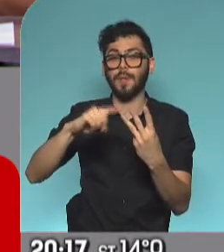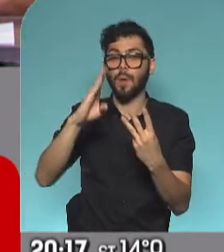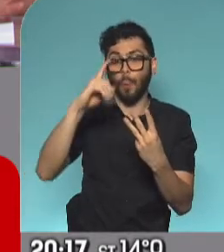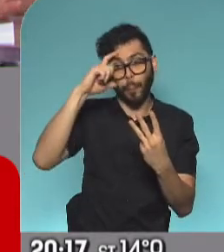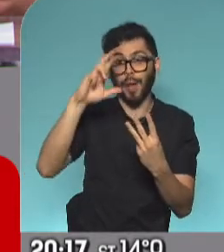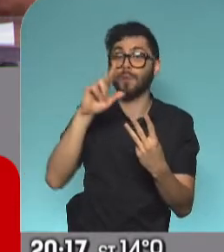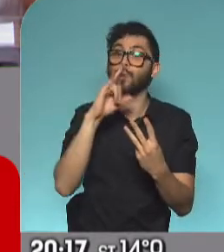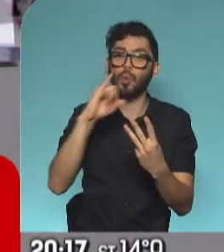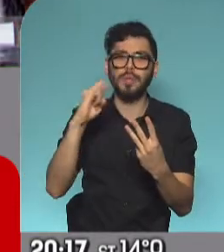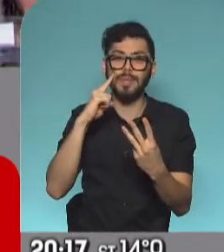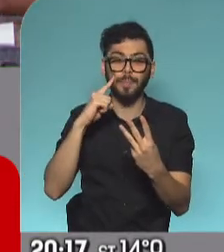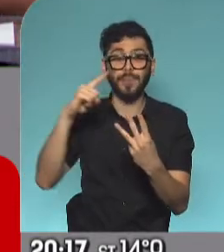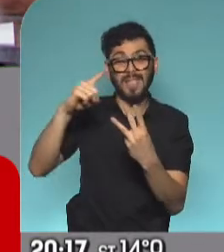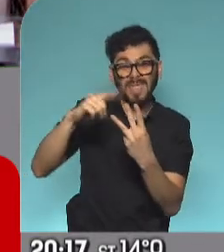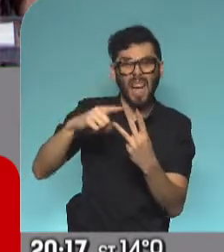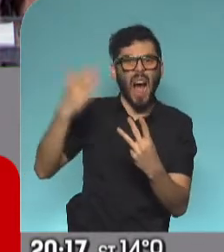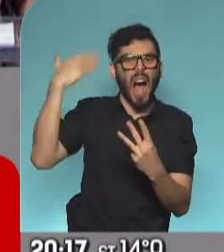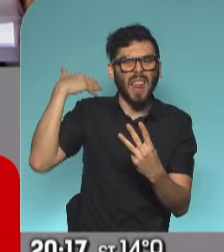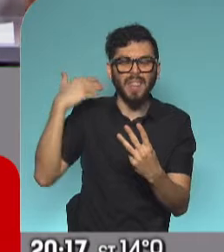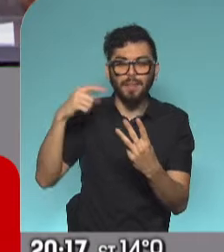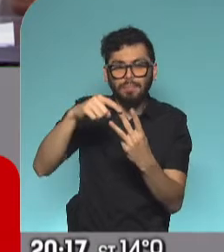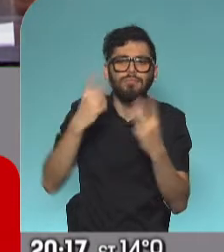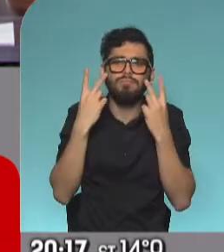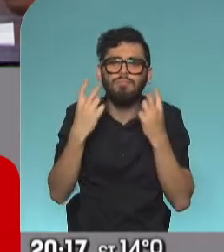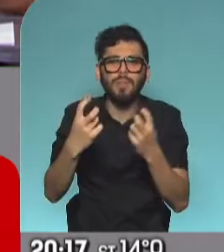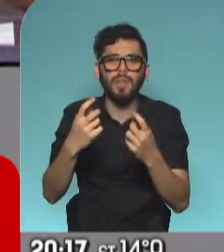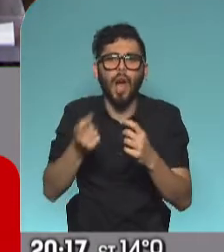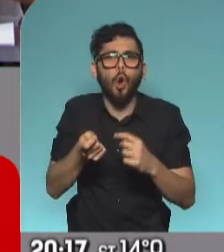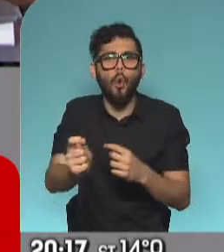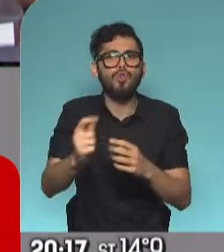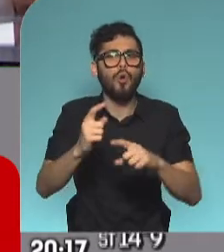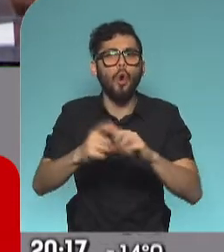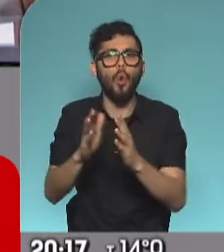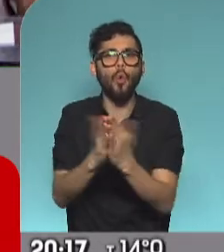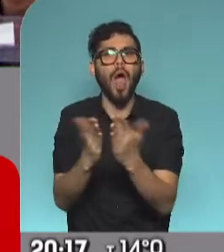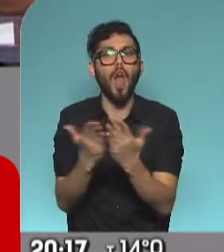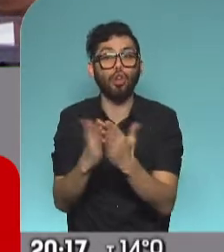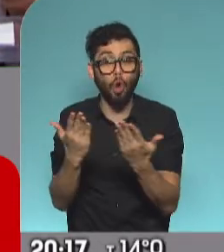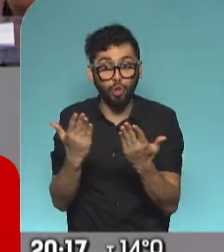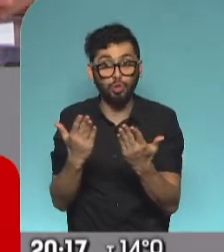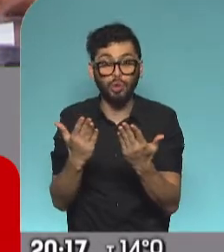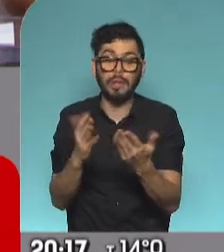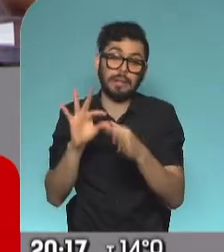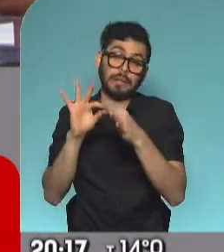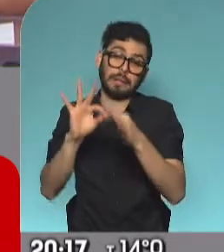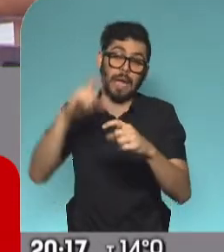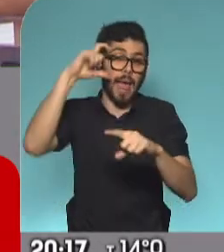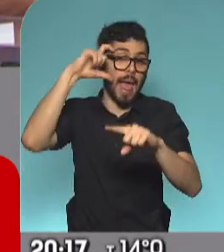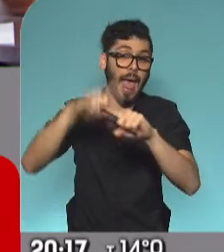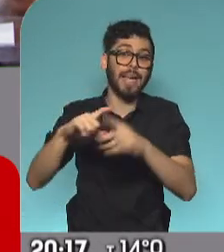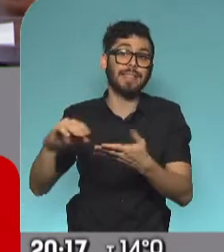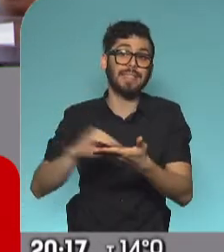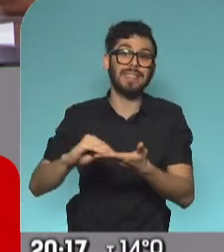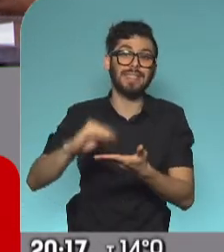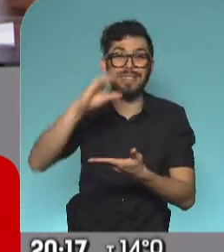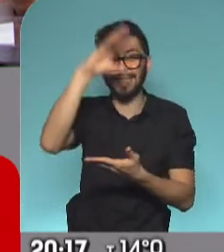nada menos que la causa de las fotocopias de los cuadernos, que es una causa que por eso también la oposición hablaba mucho de que involucra a exfuncionarios kirchneristas.